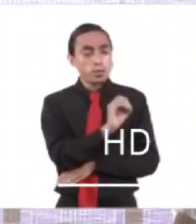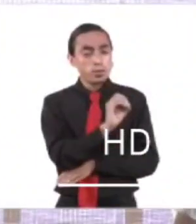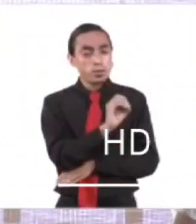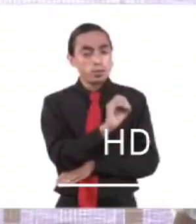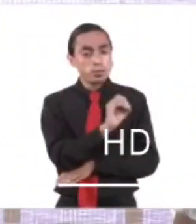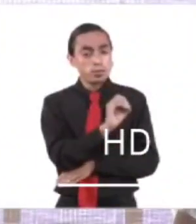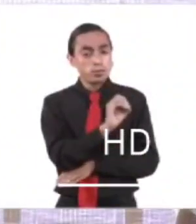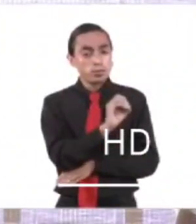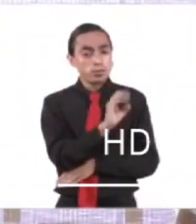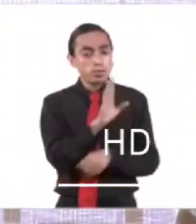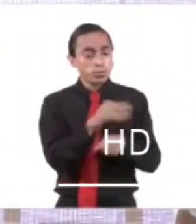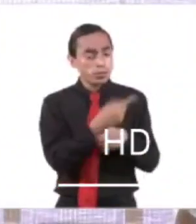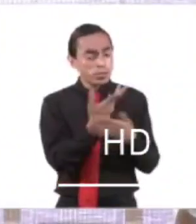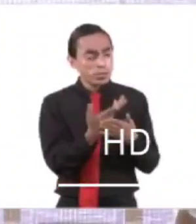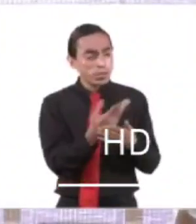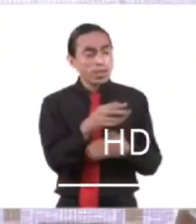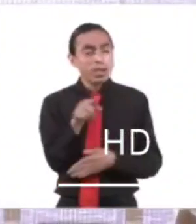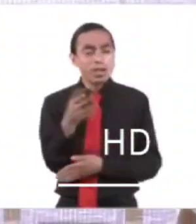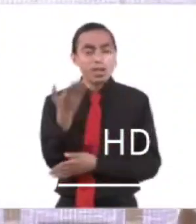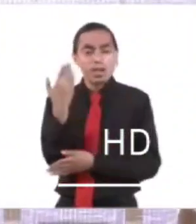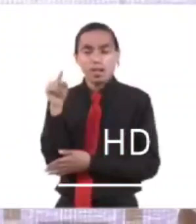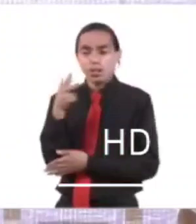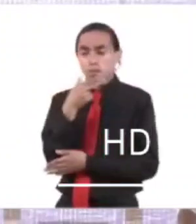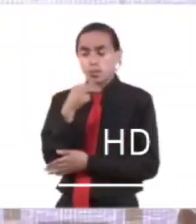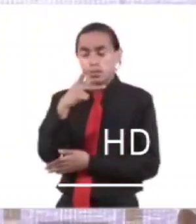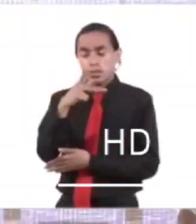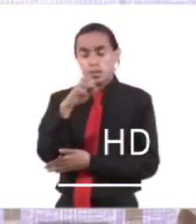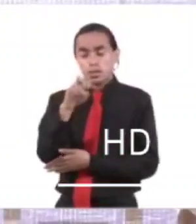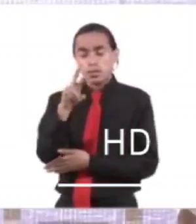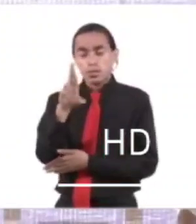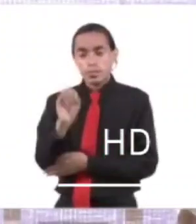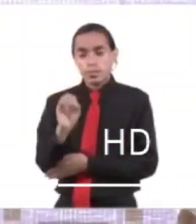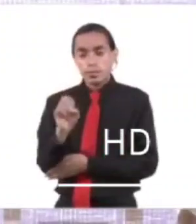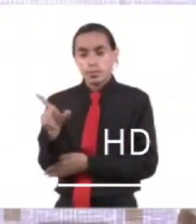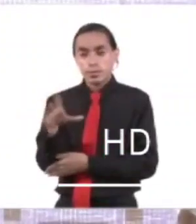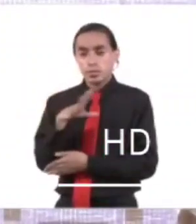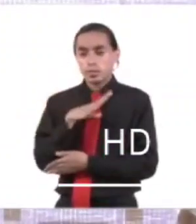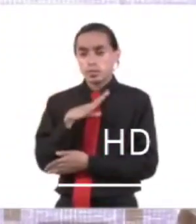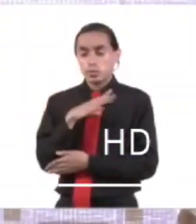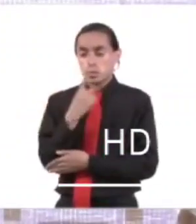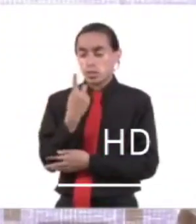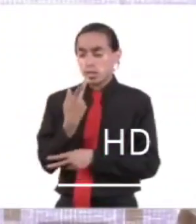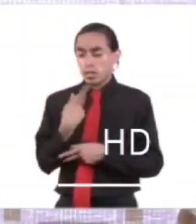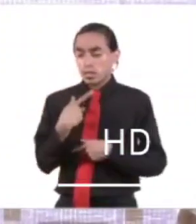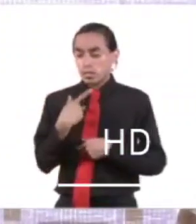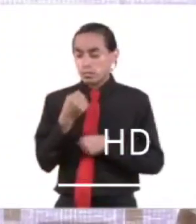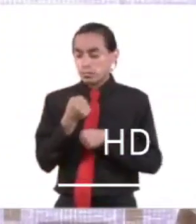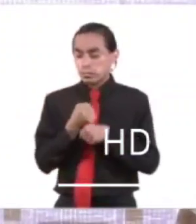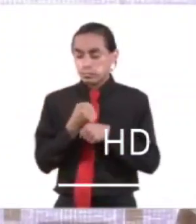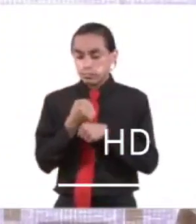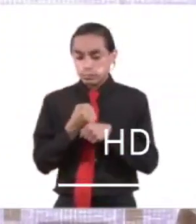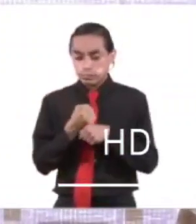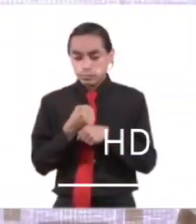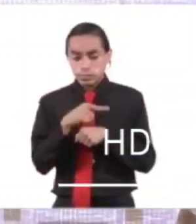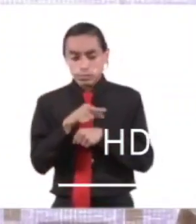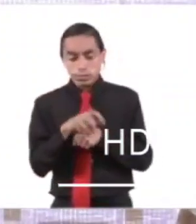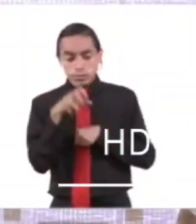¿por qué se llama Alvarado? Por Pedro de Alvarado, uno de los más sanguinarios